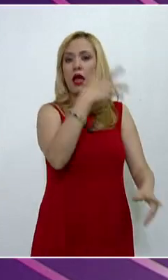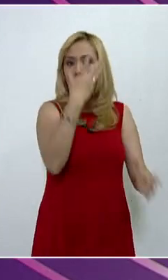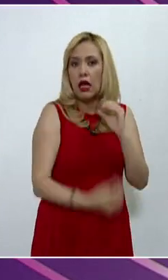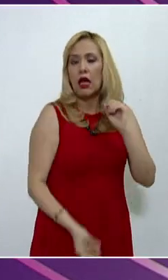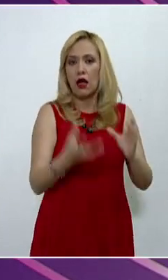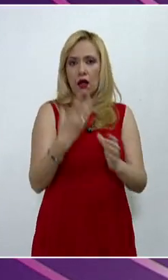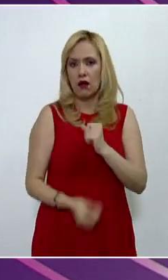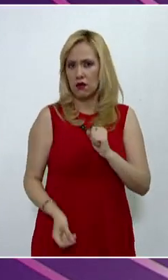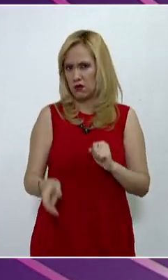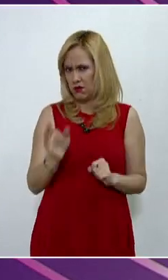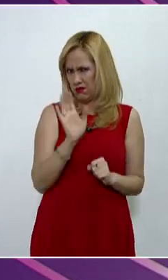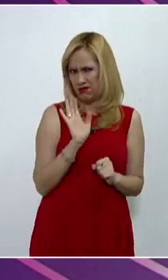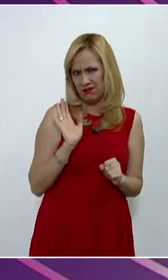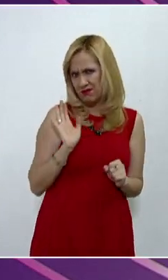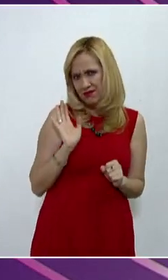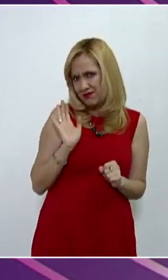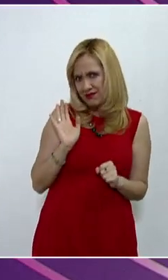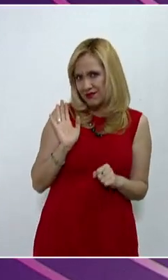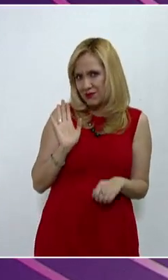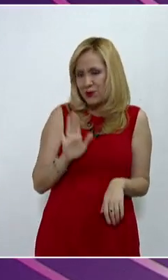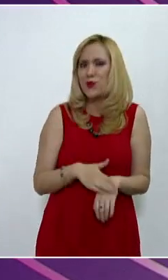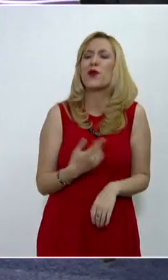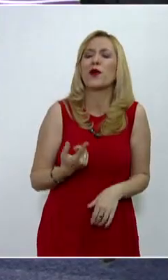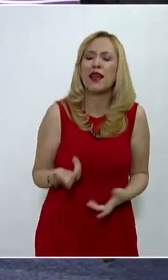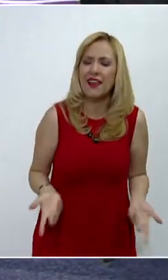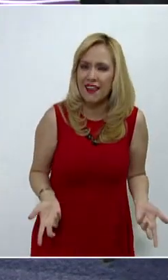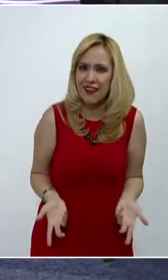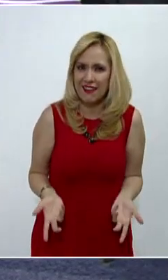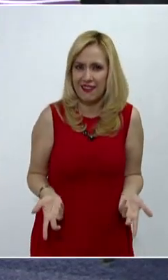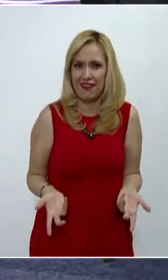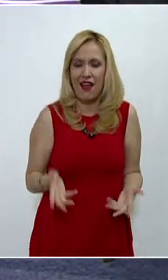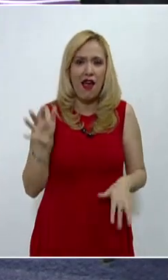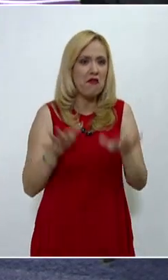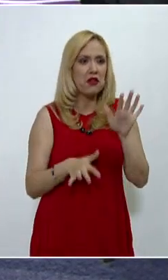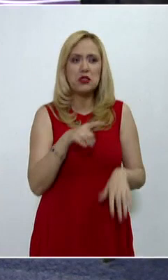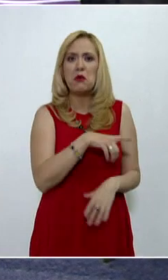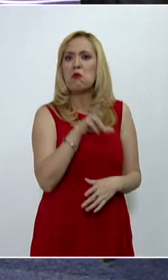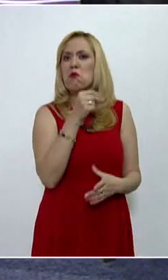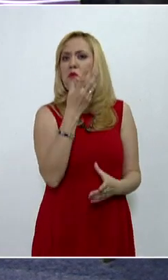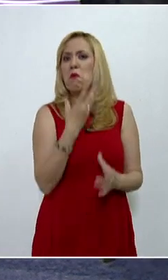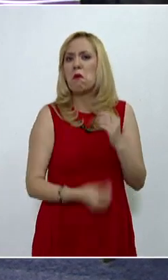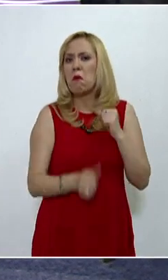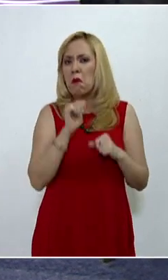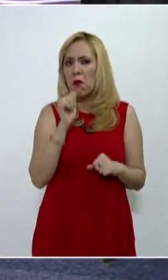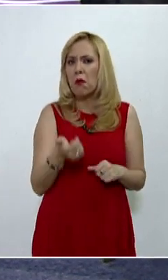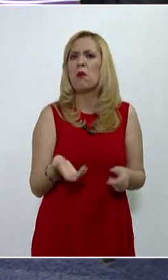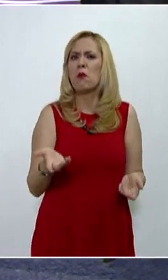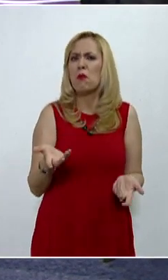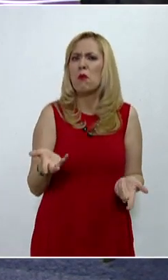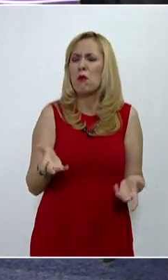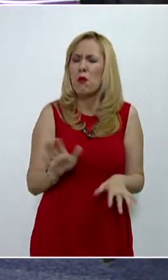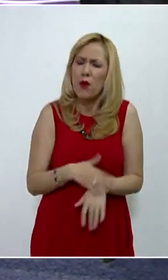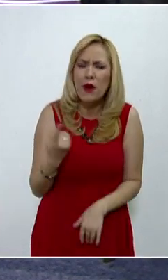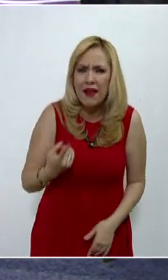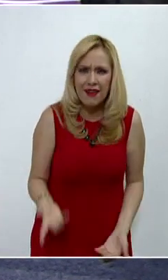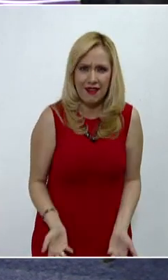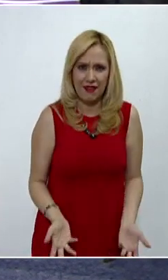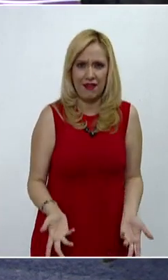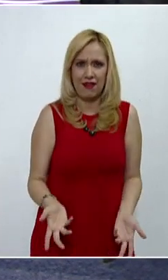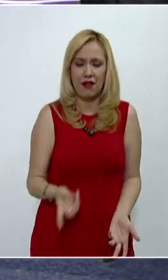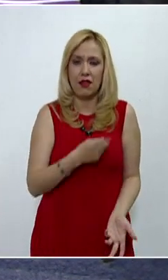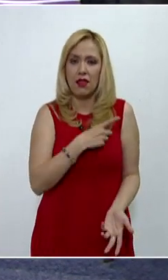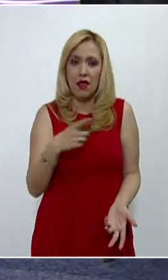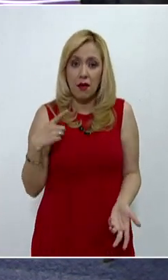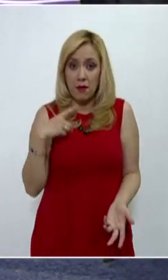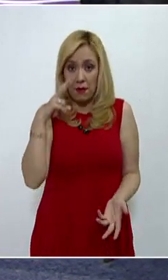se tendría más bien que argumentar por qué esto no es así, pero es más bien que hay, digamos, la regla que debe operar como excepción